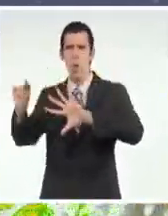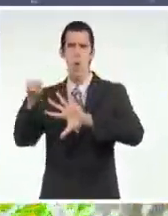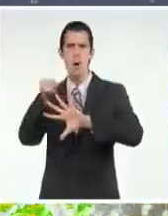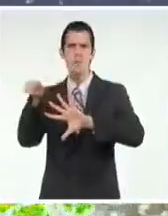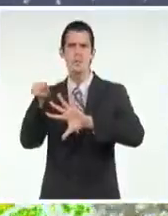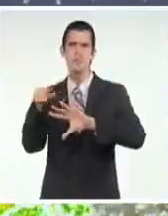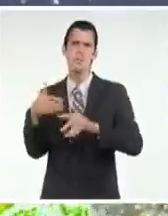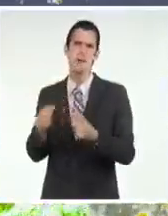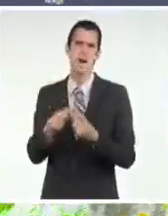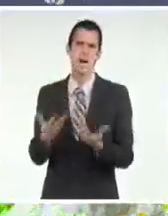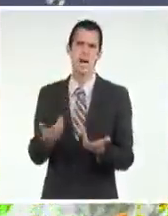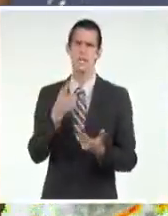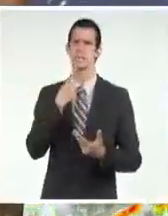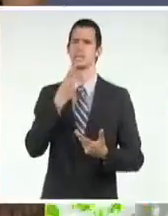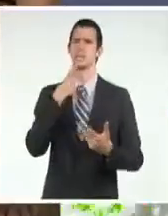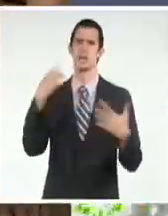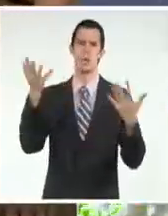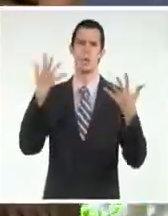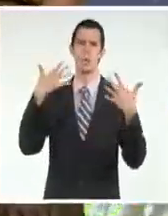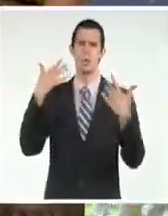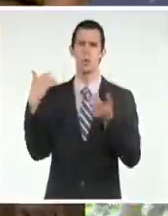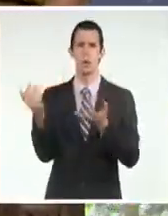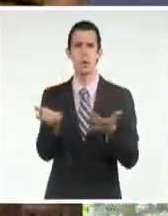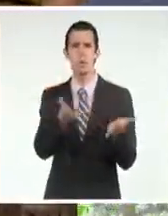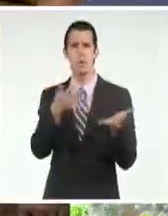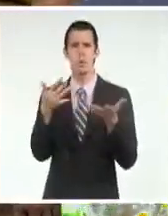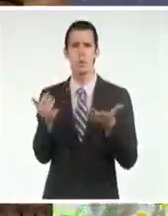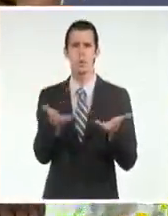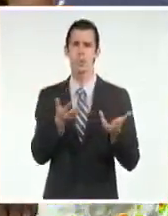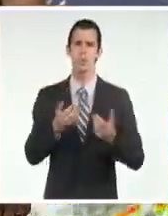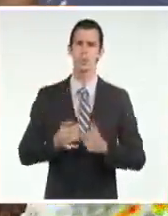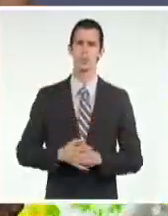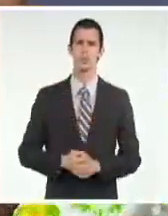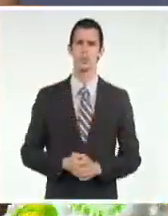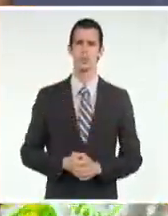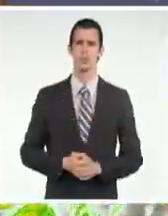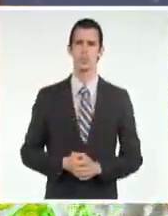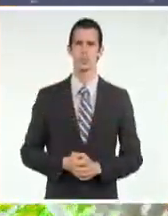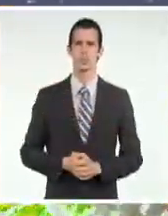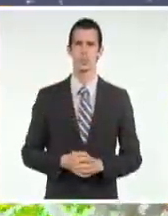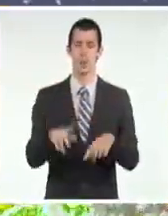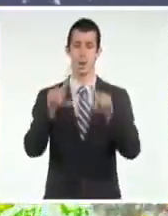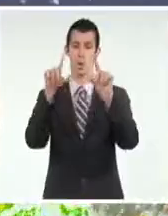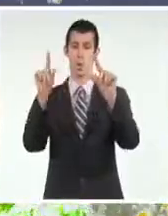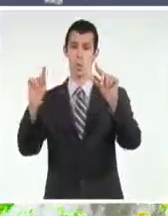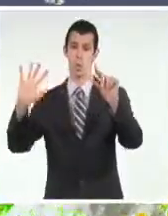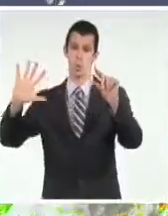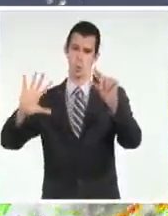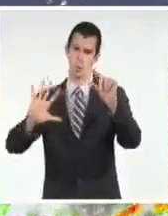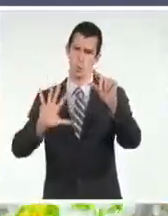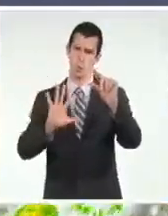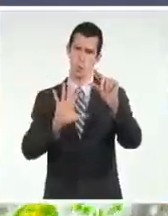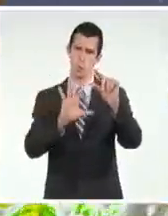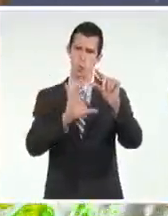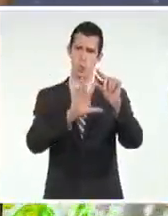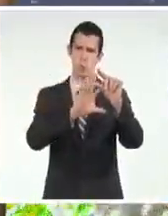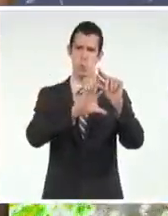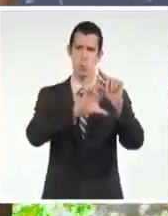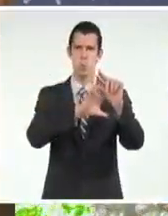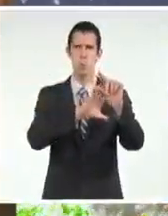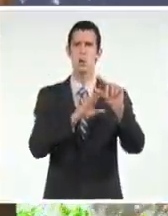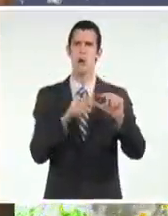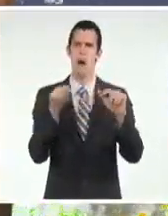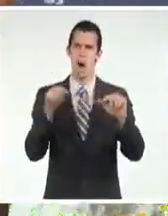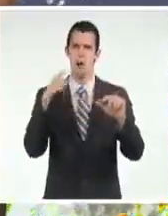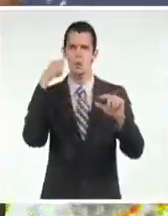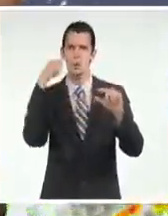de las temperaturas durante el día, mientras las ondas tropicales continúan moviéndose hacia el oeste por el mar Caribe y la baja superior, localizada ahora en las inmediaciones